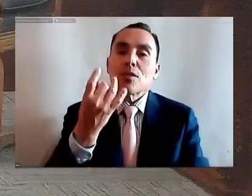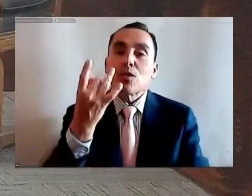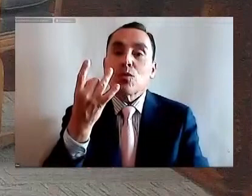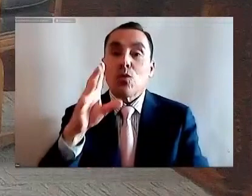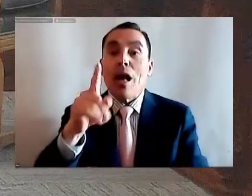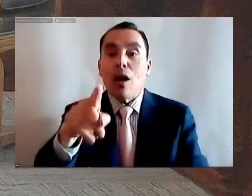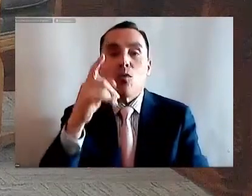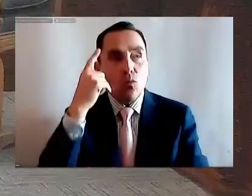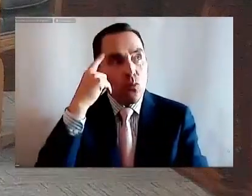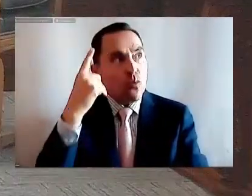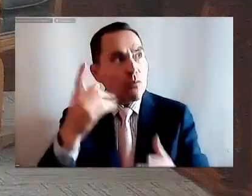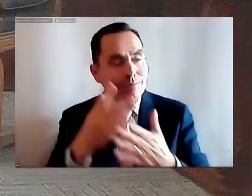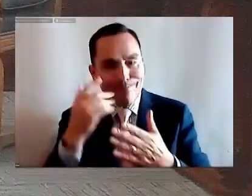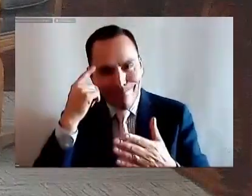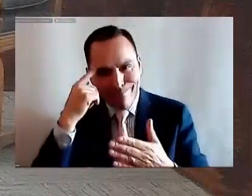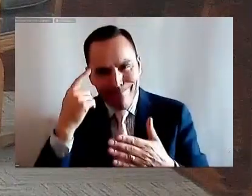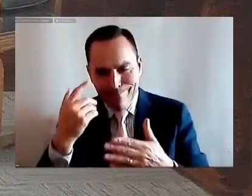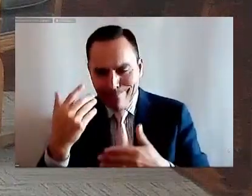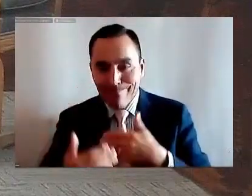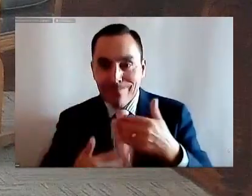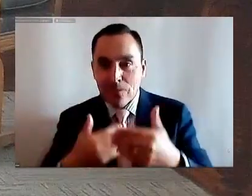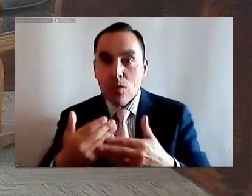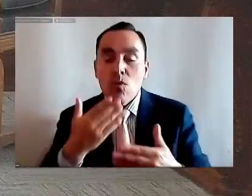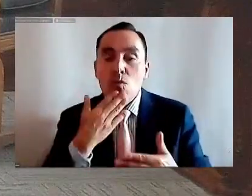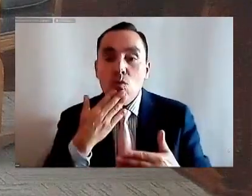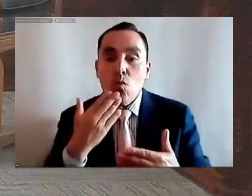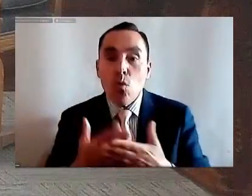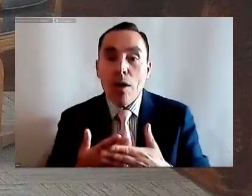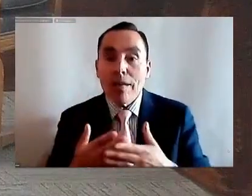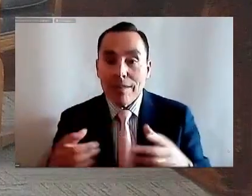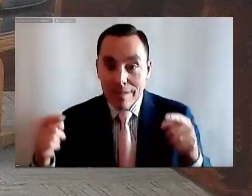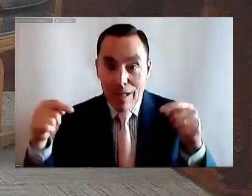hiciste, también se alude, ya que estamos